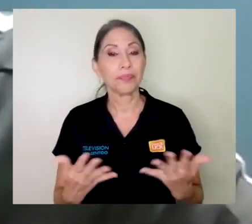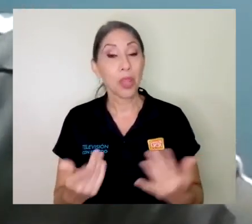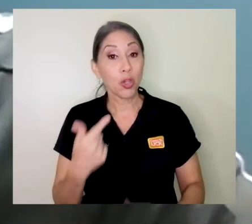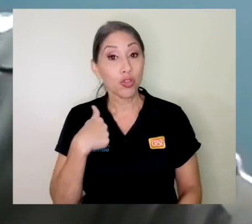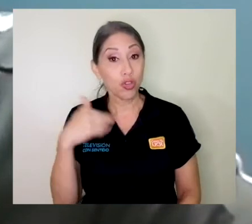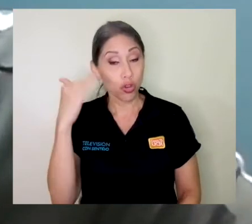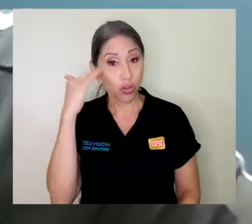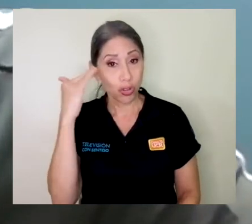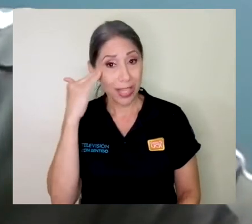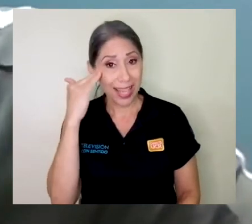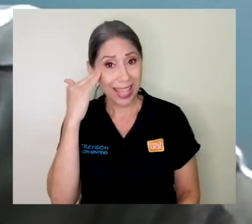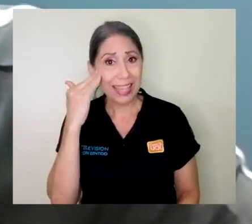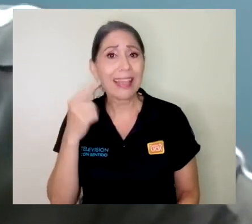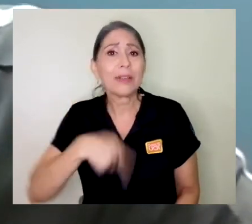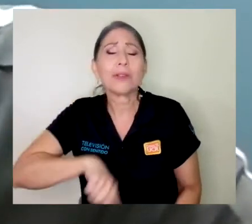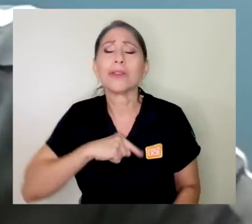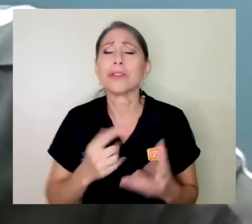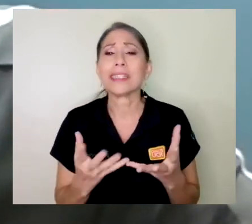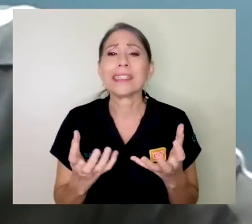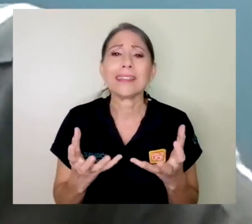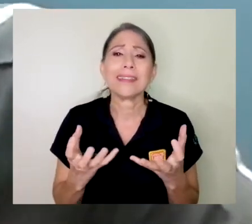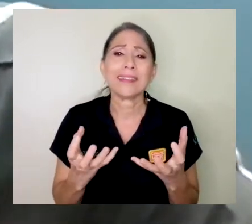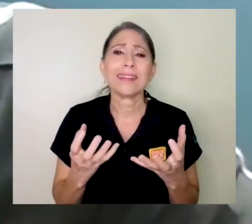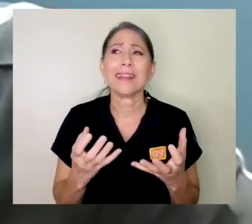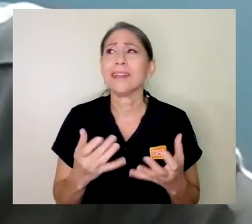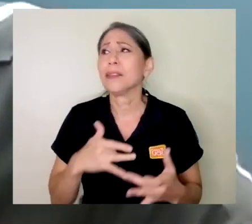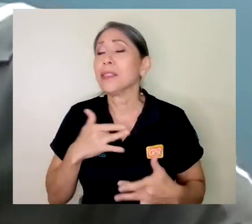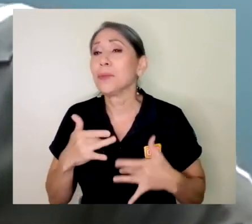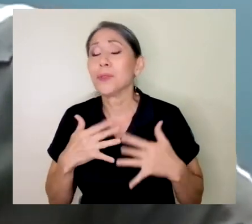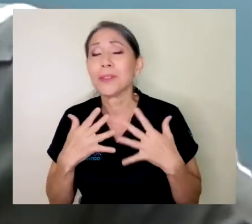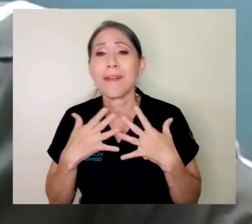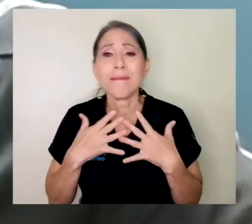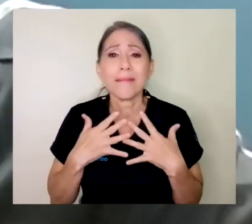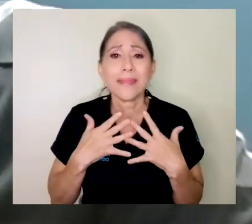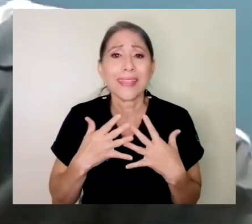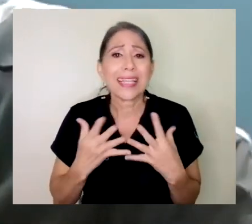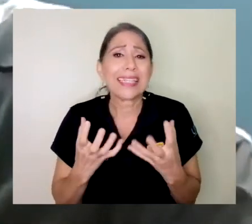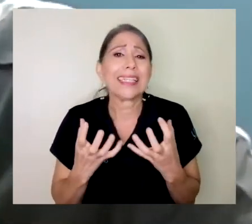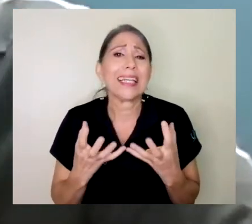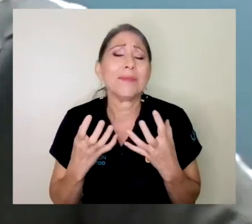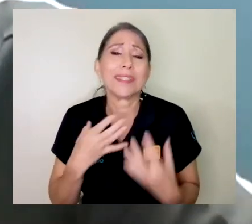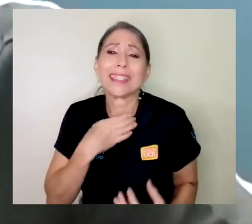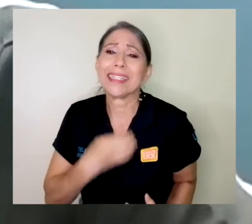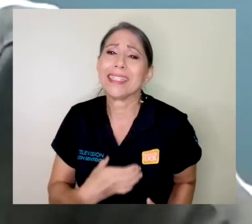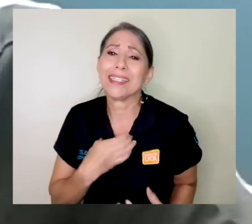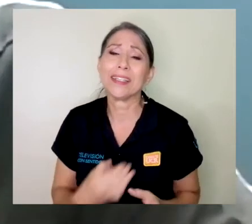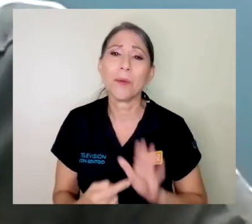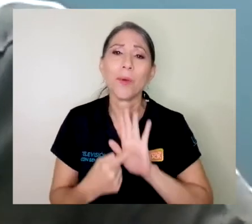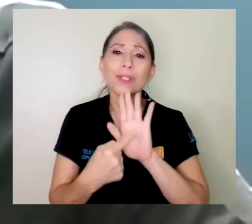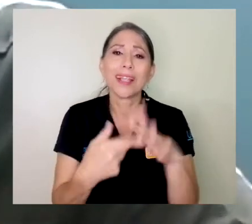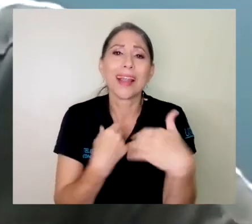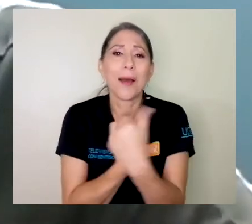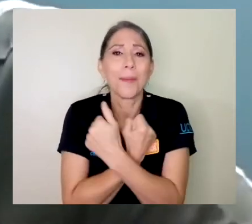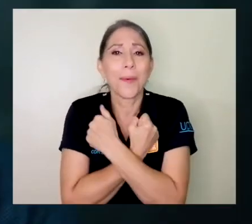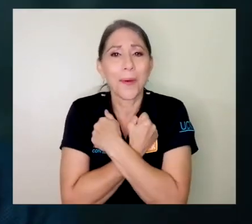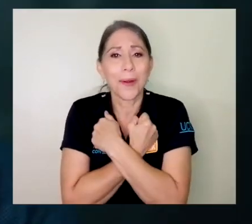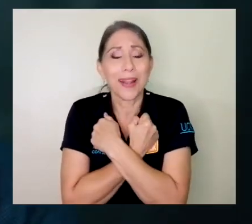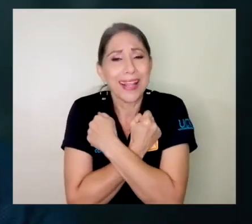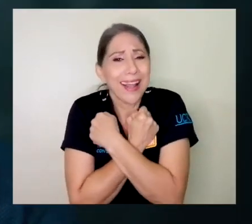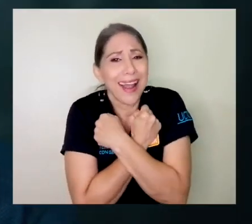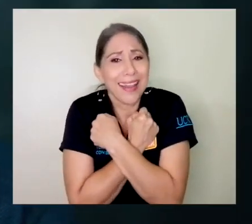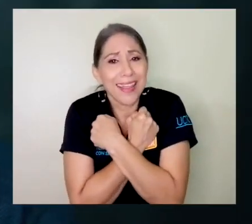Vamos a ver, yo sé que tenemos muchas ganas, tenemos mucha nostalgia, tenemos muchos deseos de mostrar amor, de mostrar